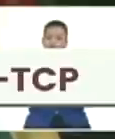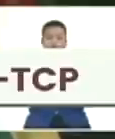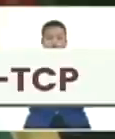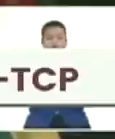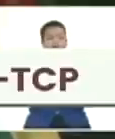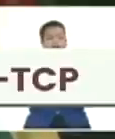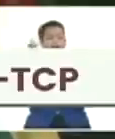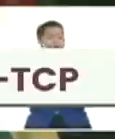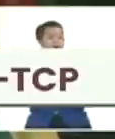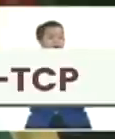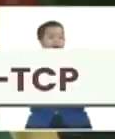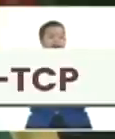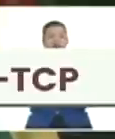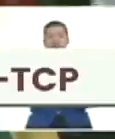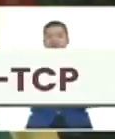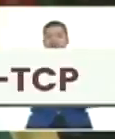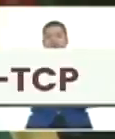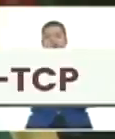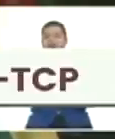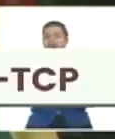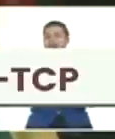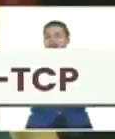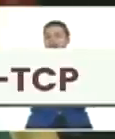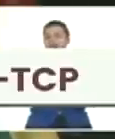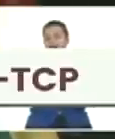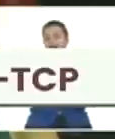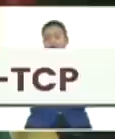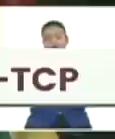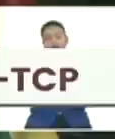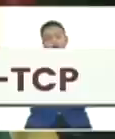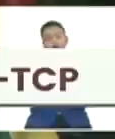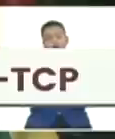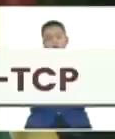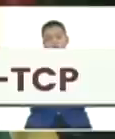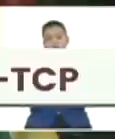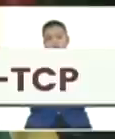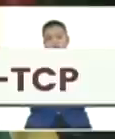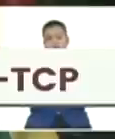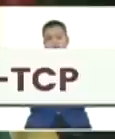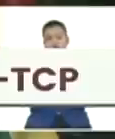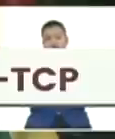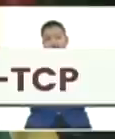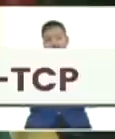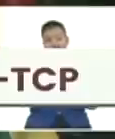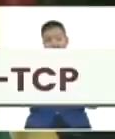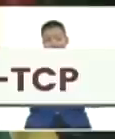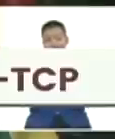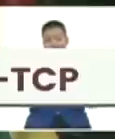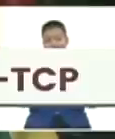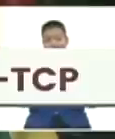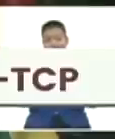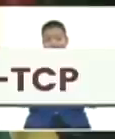denominara el imperialismo más poderoso que la humanidad haya conocido jamás.